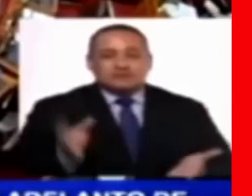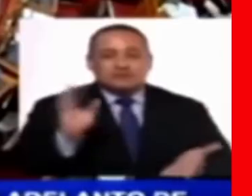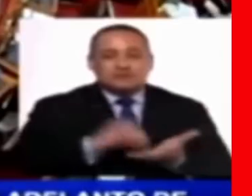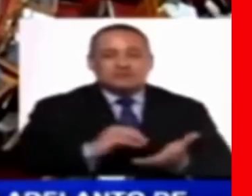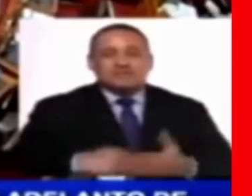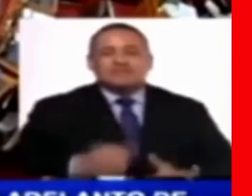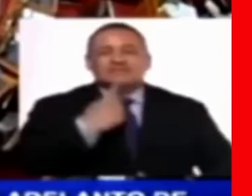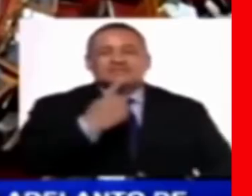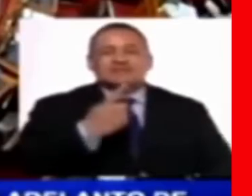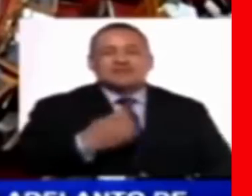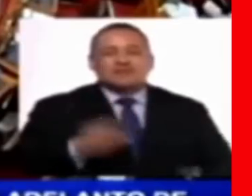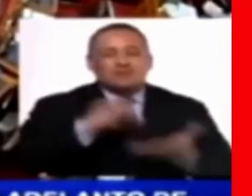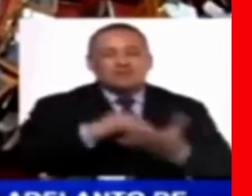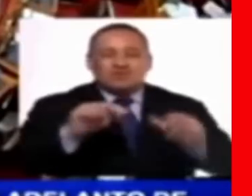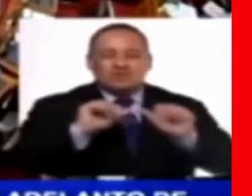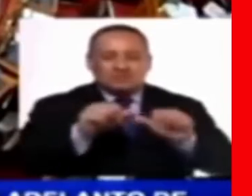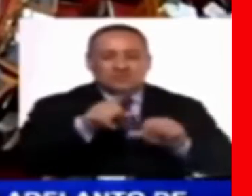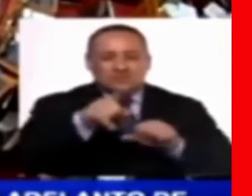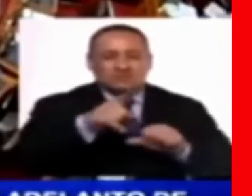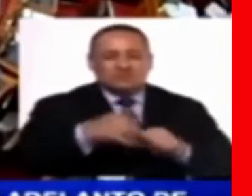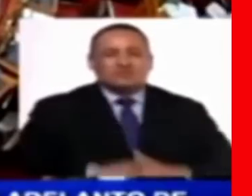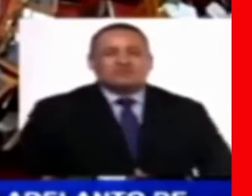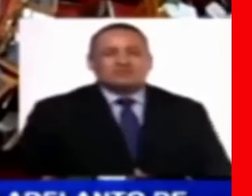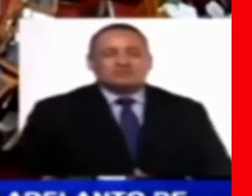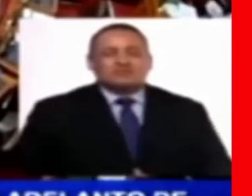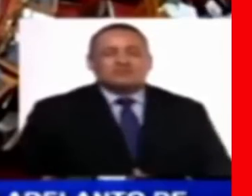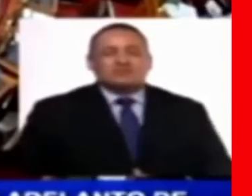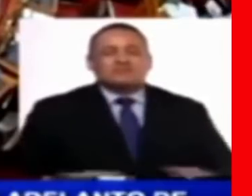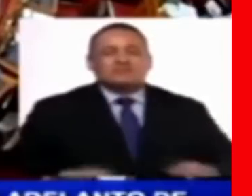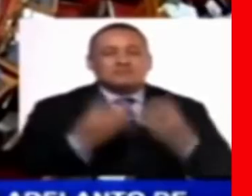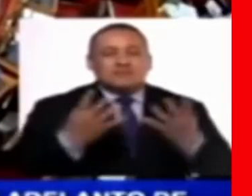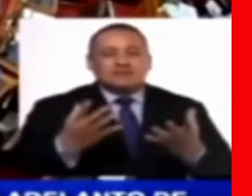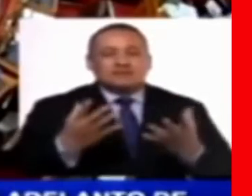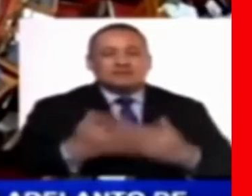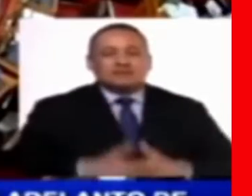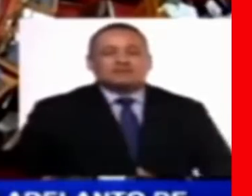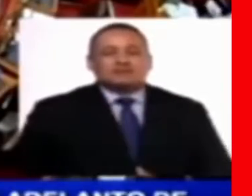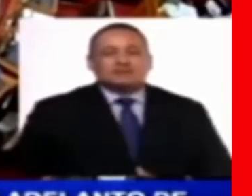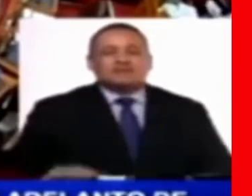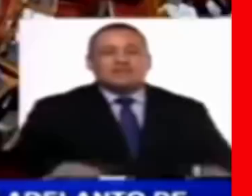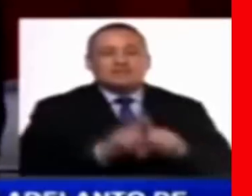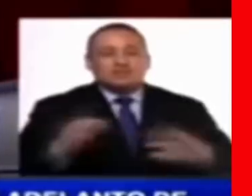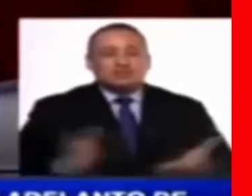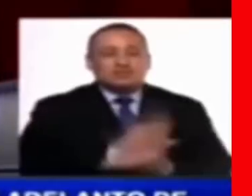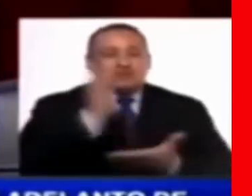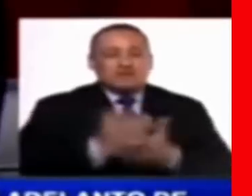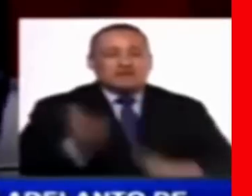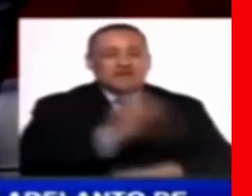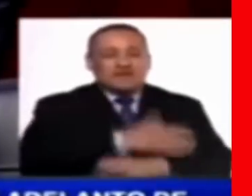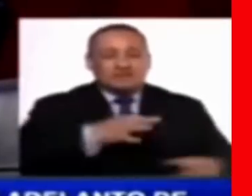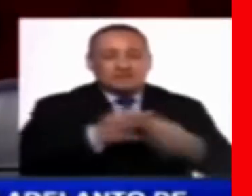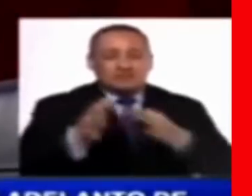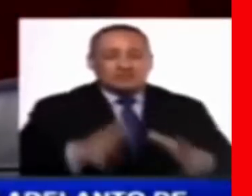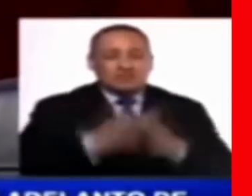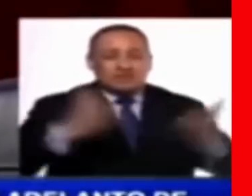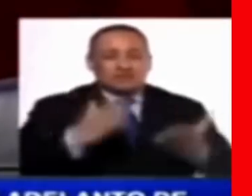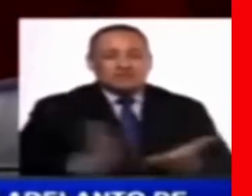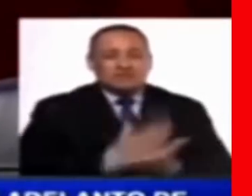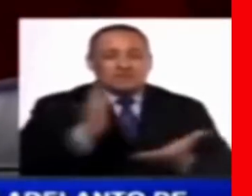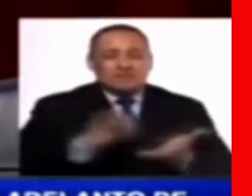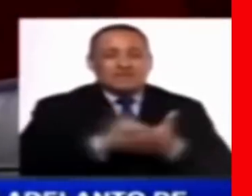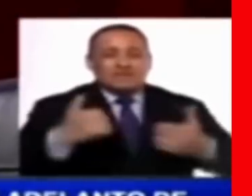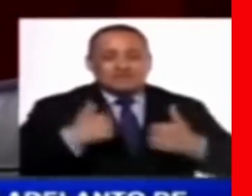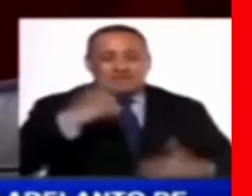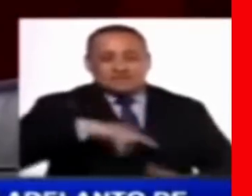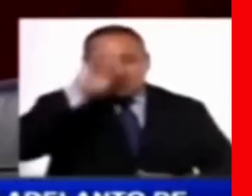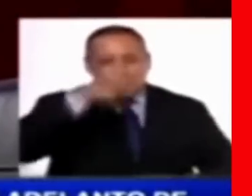¿qué? Continúe, congresista. A ver. Continúe. Bien. Todos estos problemas que he mencionado, que son los graves problemas que acusan al Perú, que es